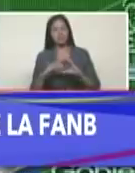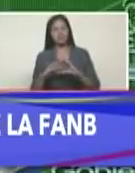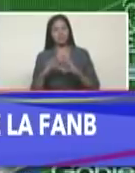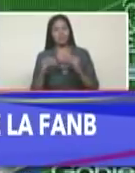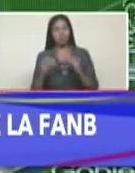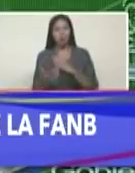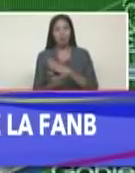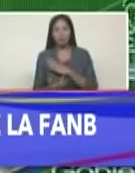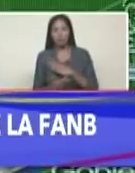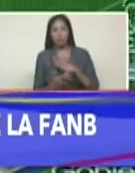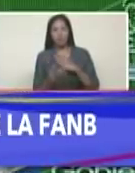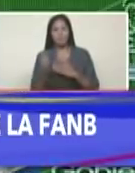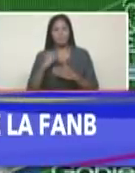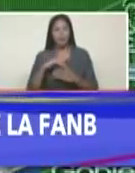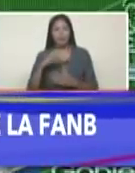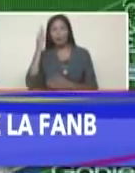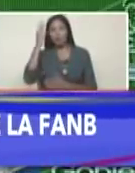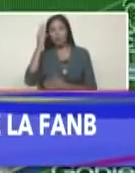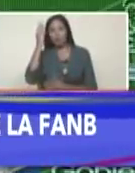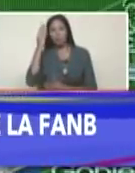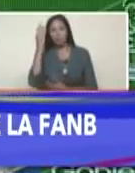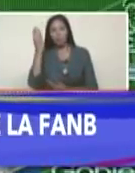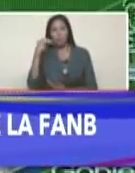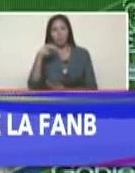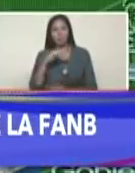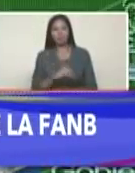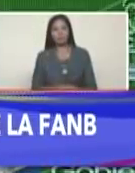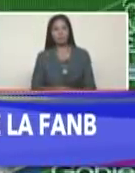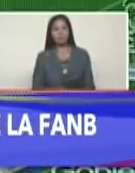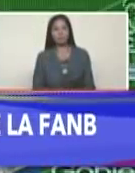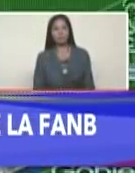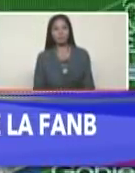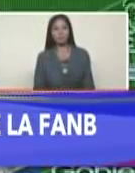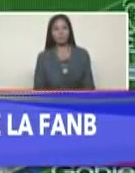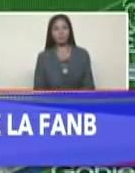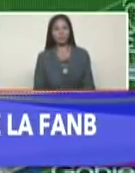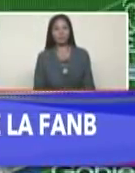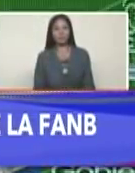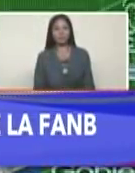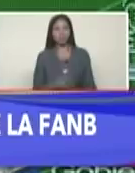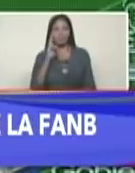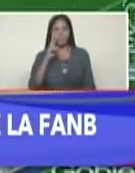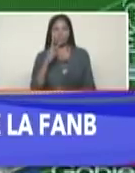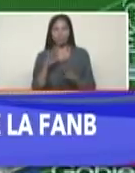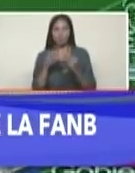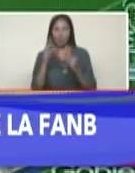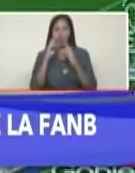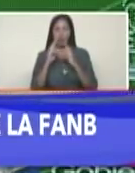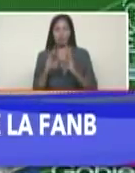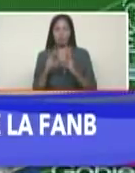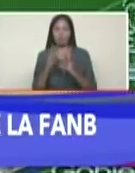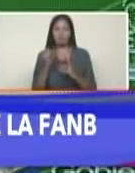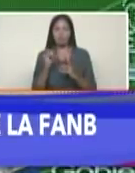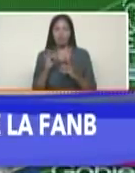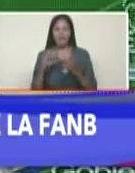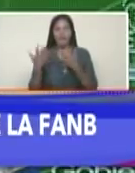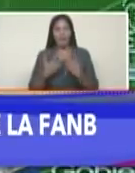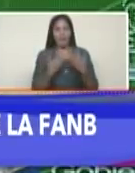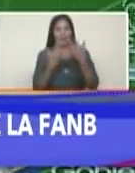la tecnología, desde el conocimiento, ir concatenando las respuestas a la